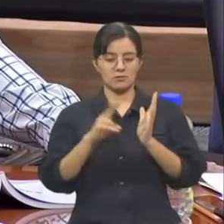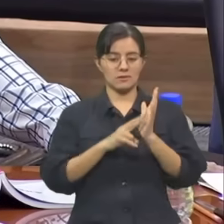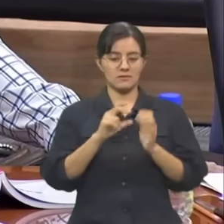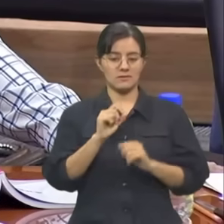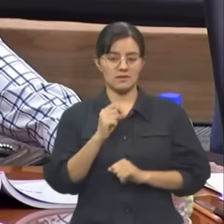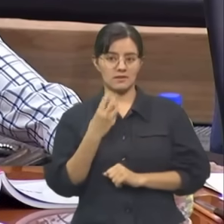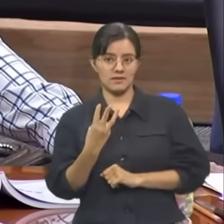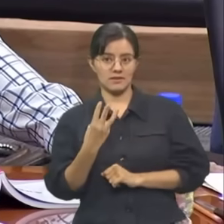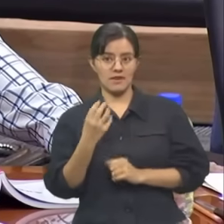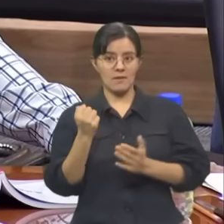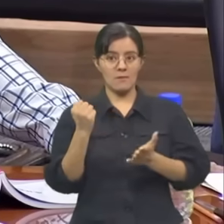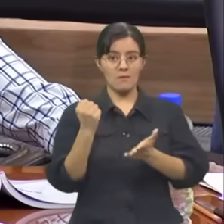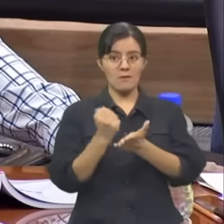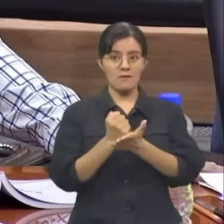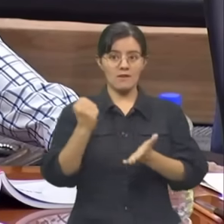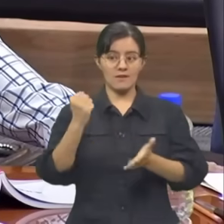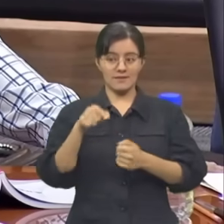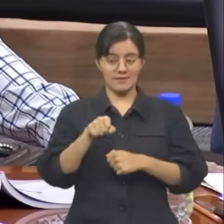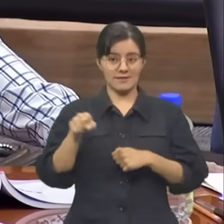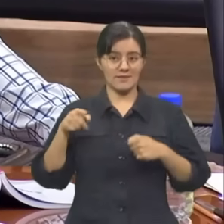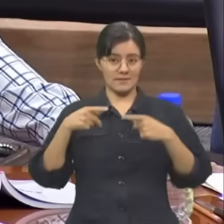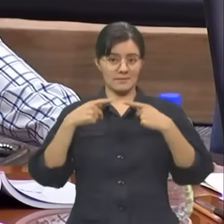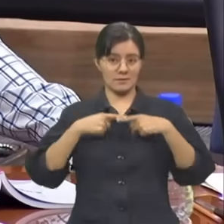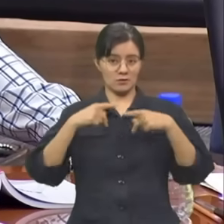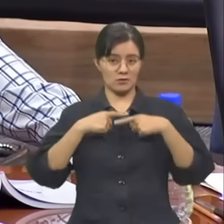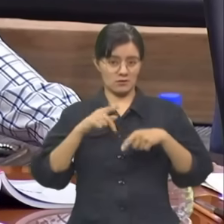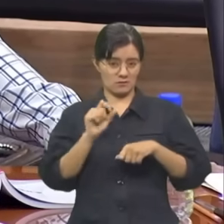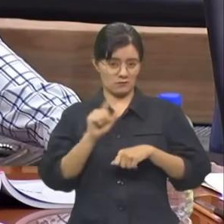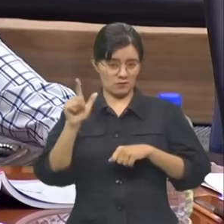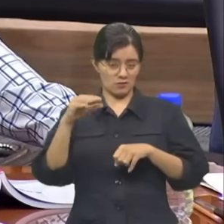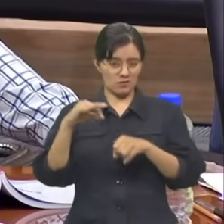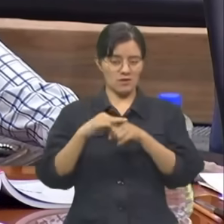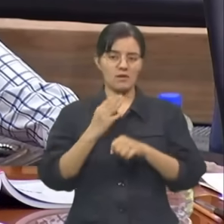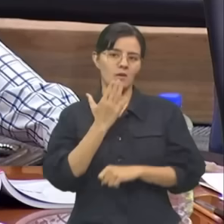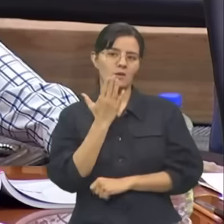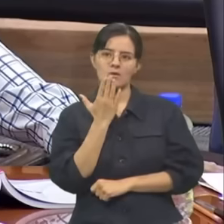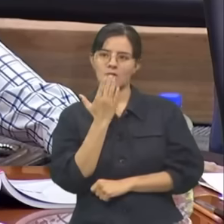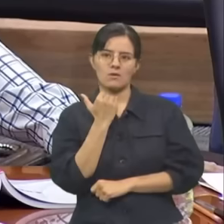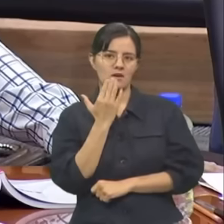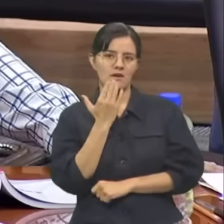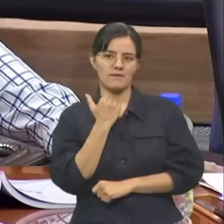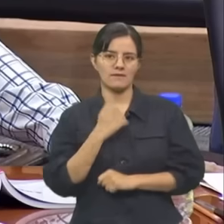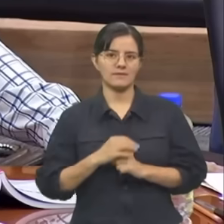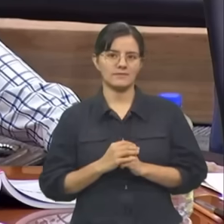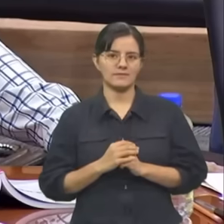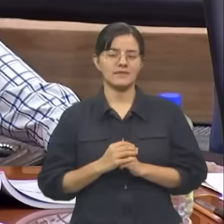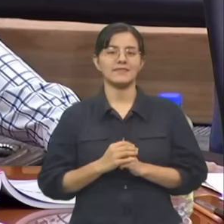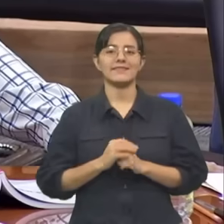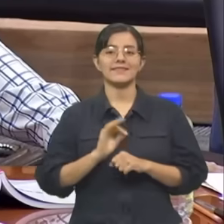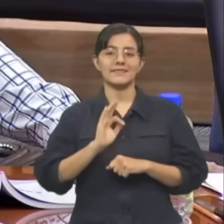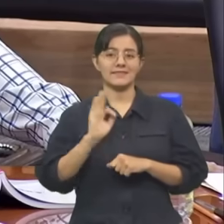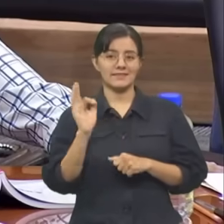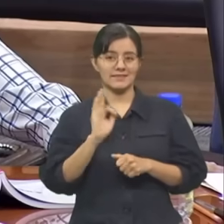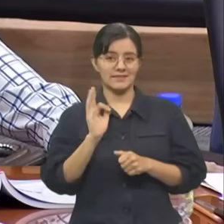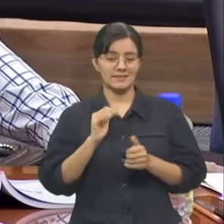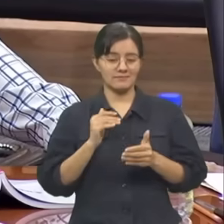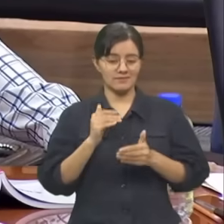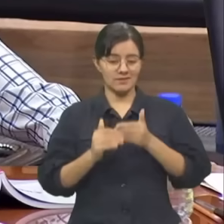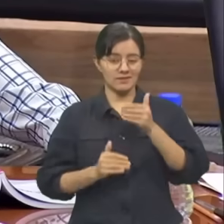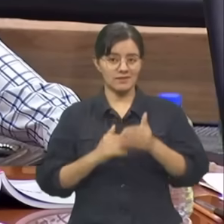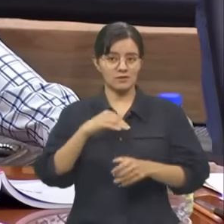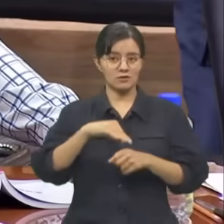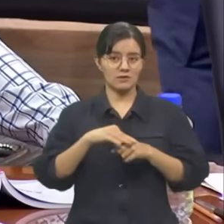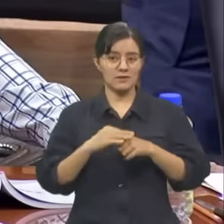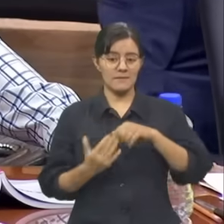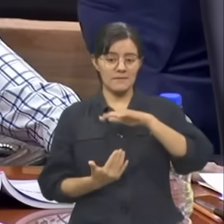aprobadas no tuviéramos servicio profesional electoral y muy probablemente hubiéramos tenido que realizar elecciones para elegir a